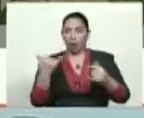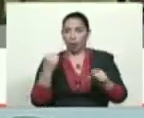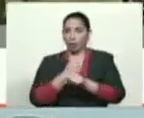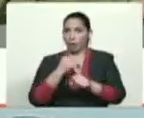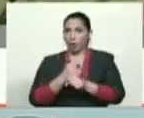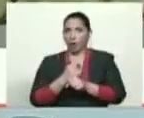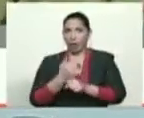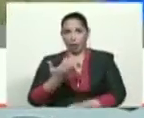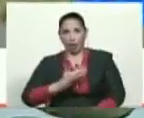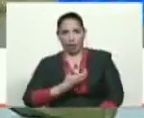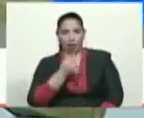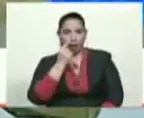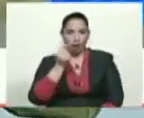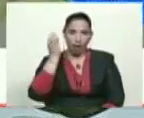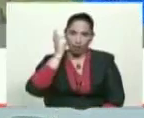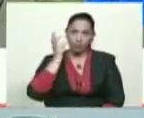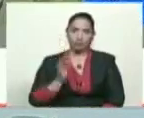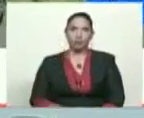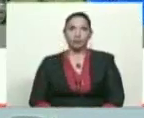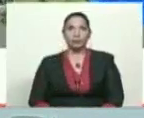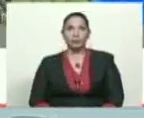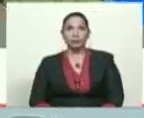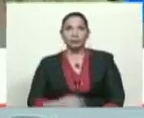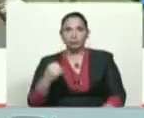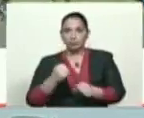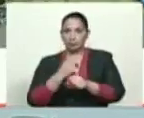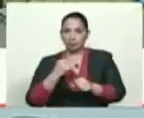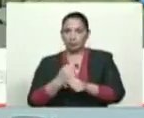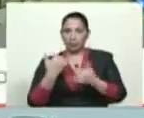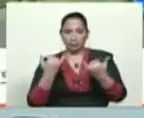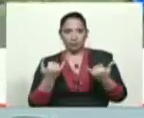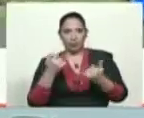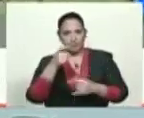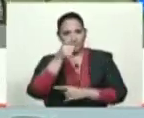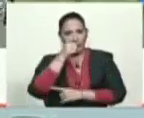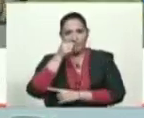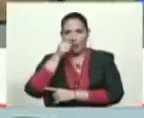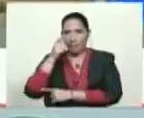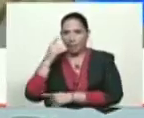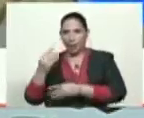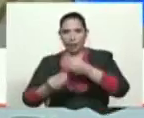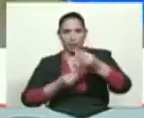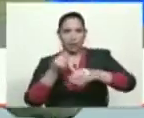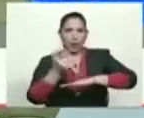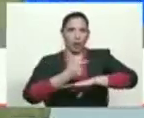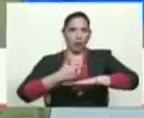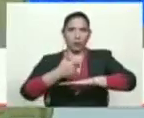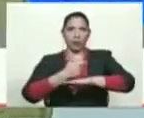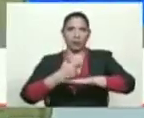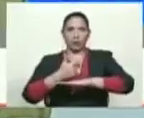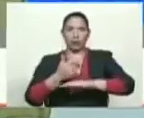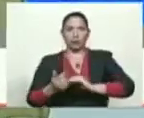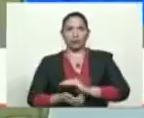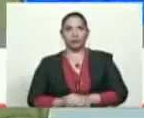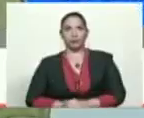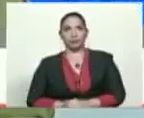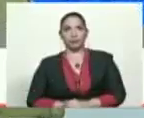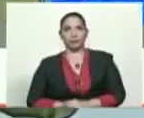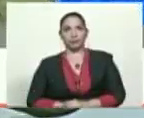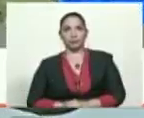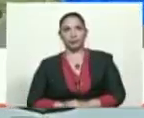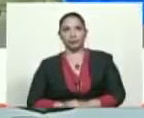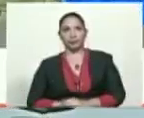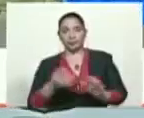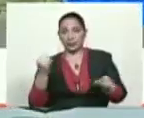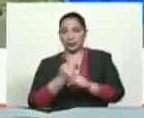ser al alcalde a la alcaldesa el trabajo que le toca supervisar y hacer al gobernador a la gobernadora y